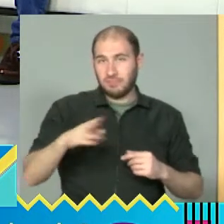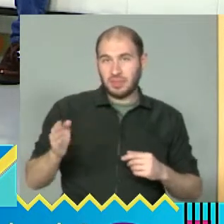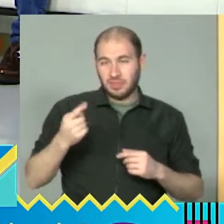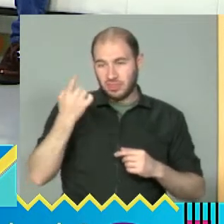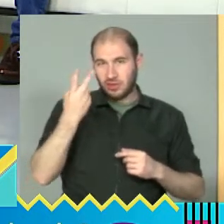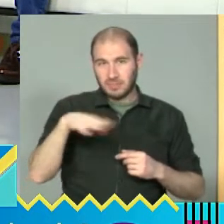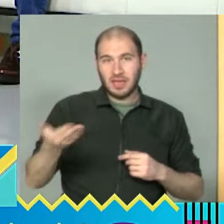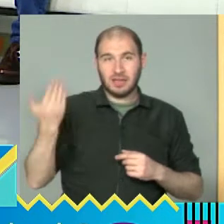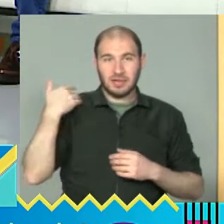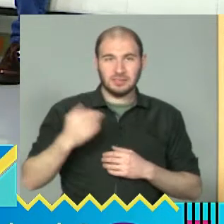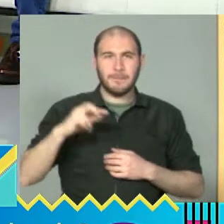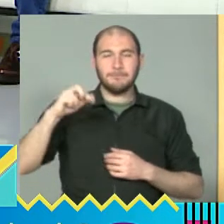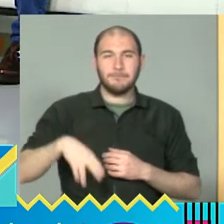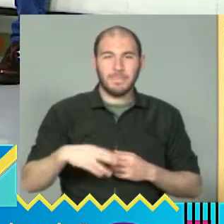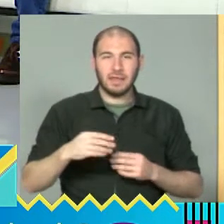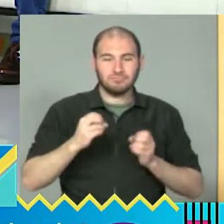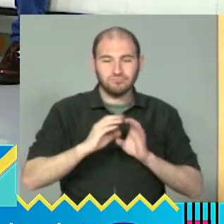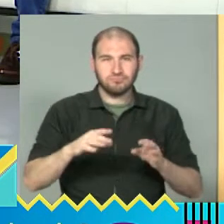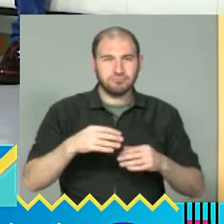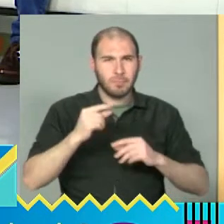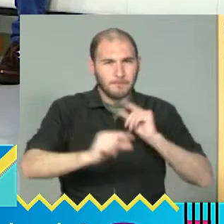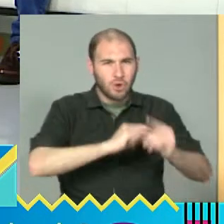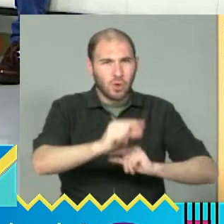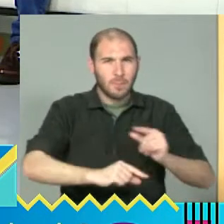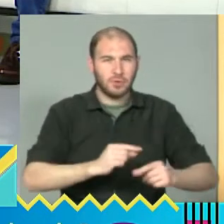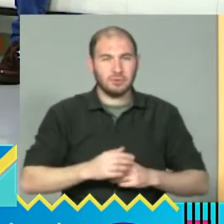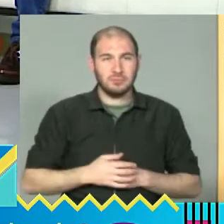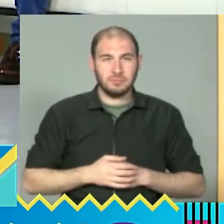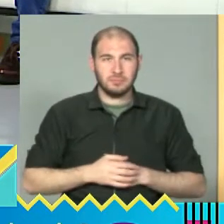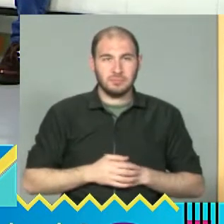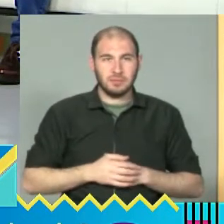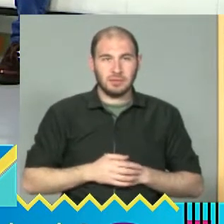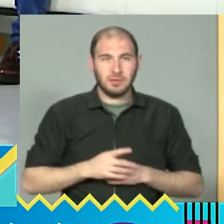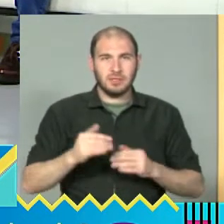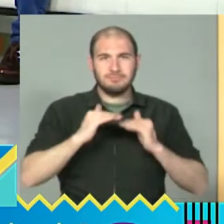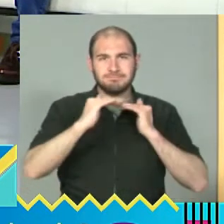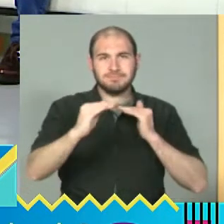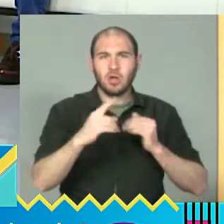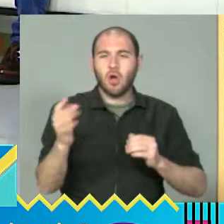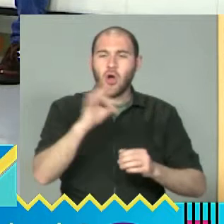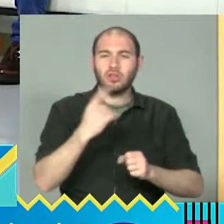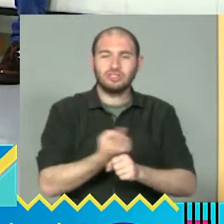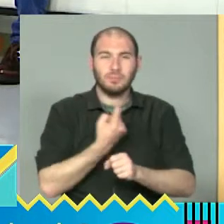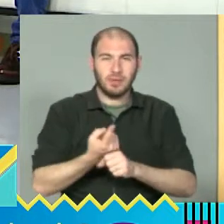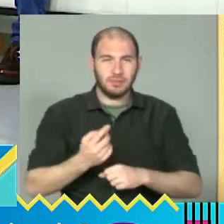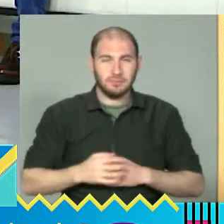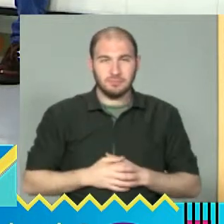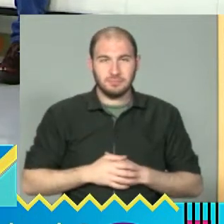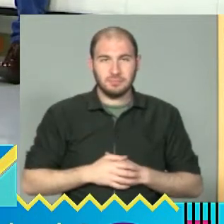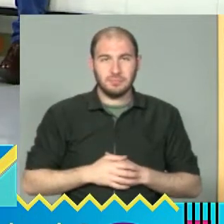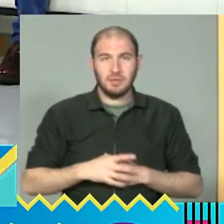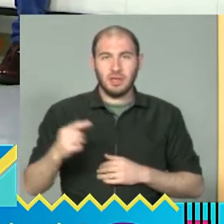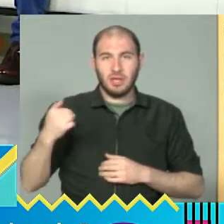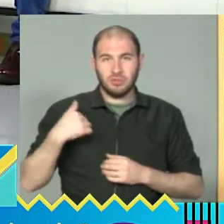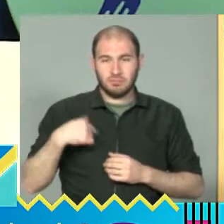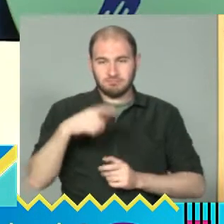atrás. ¿Las políticas aplicadas fueron gradualistas y se pueden sostener o no se pueden sostener? Mira, yo tomo